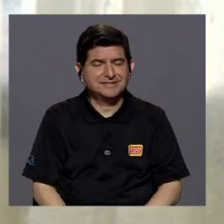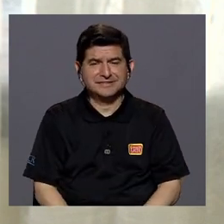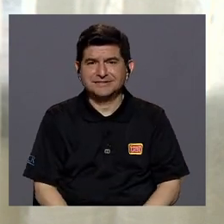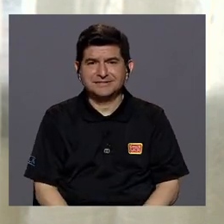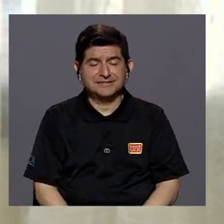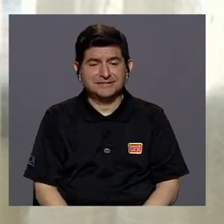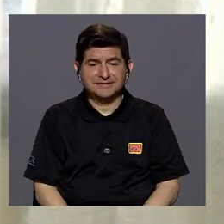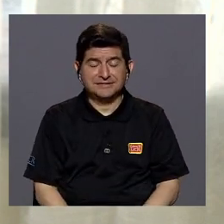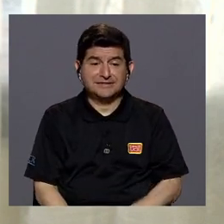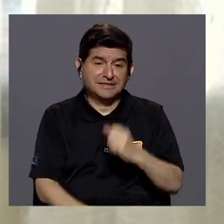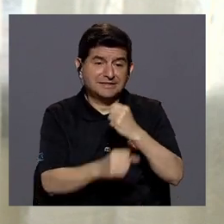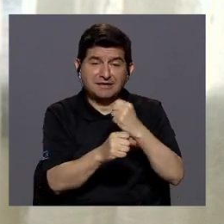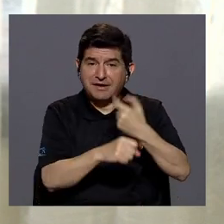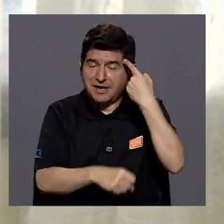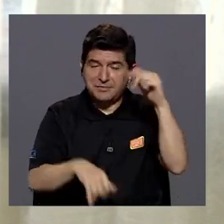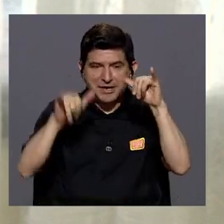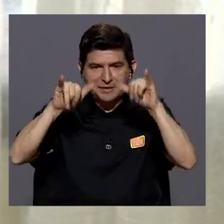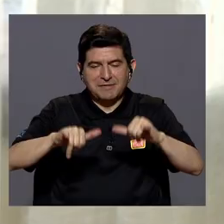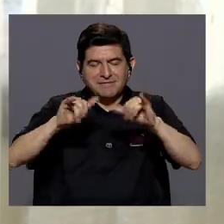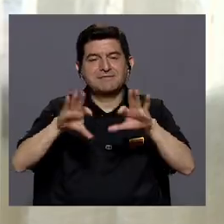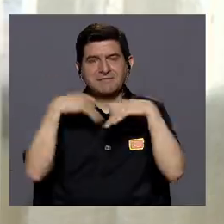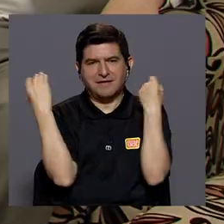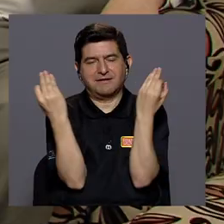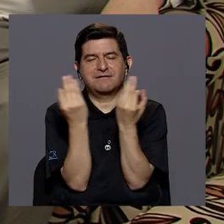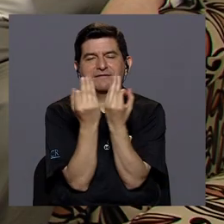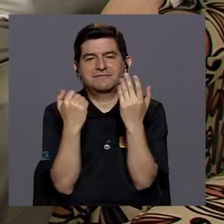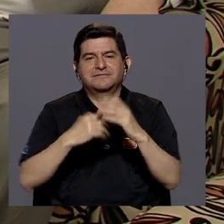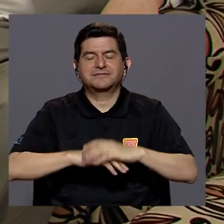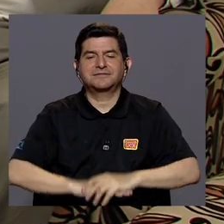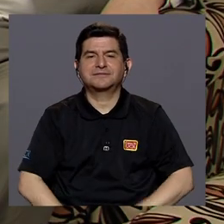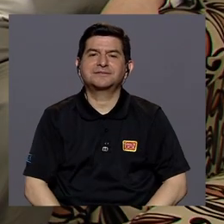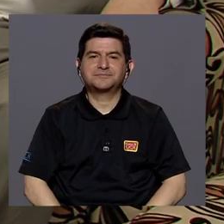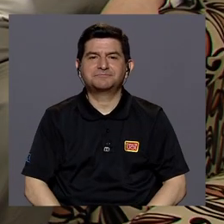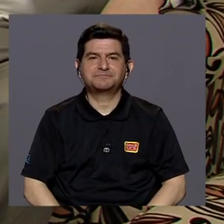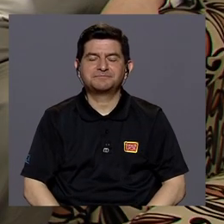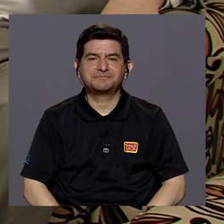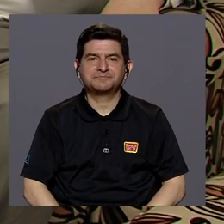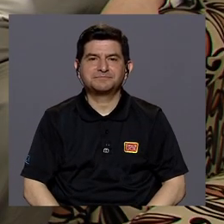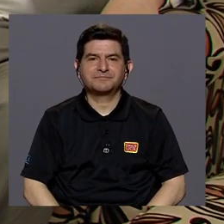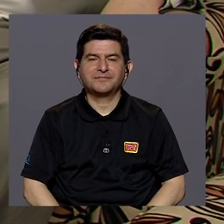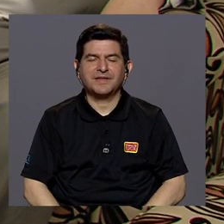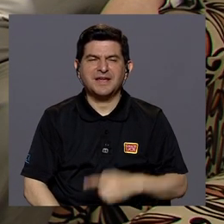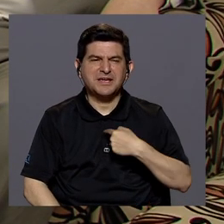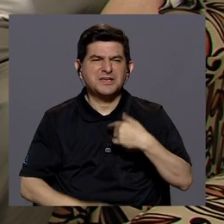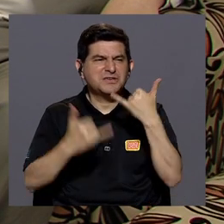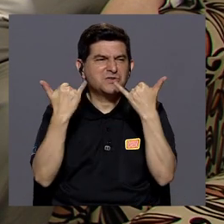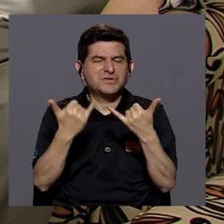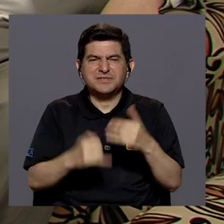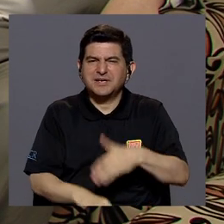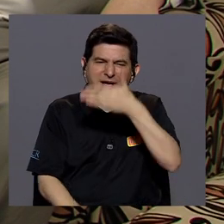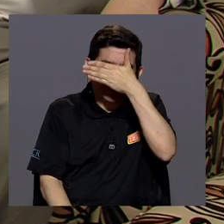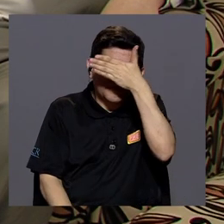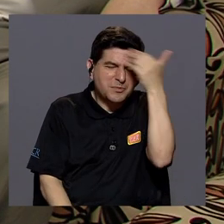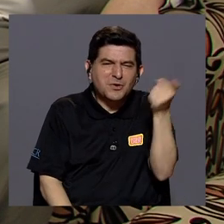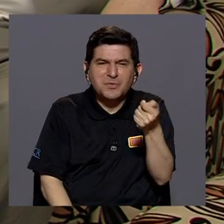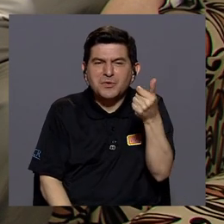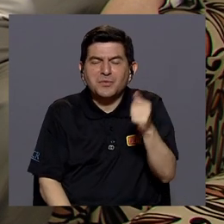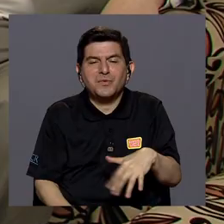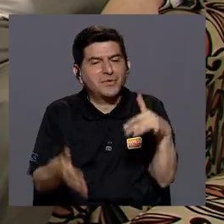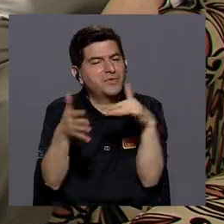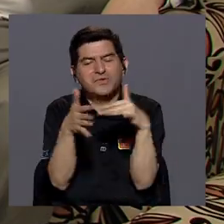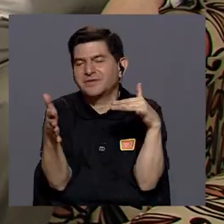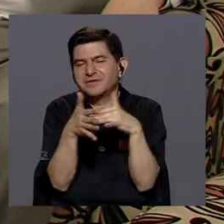hay que trabajar para poder sostener una familia. Pues ya me olvidé un poco de estudiar,